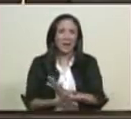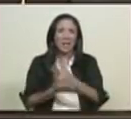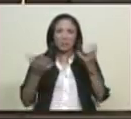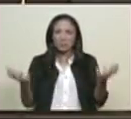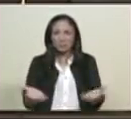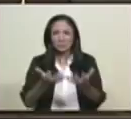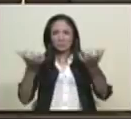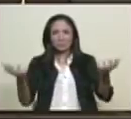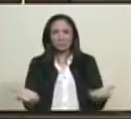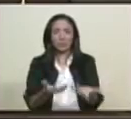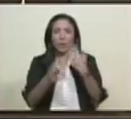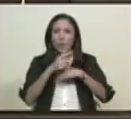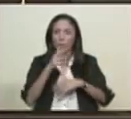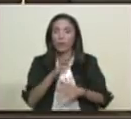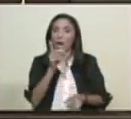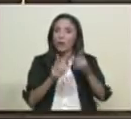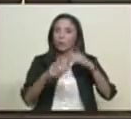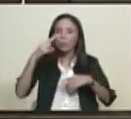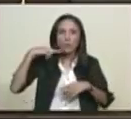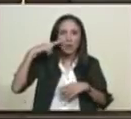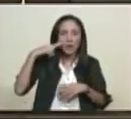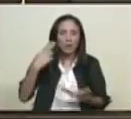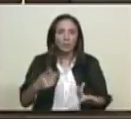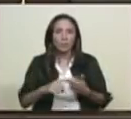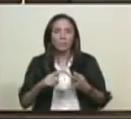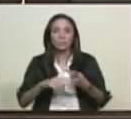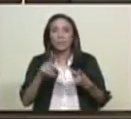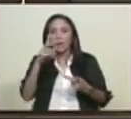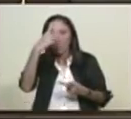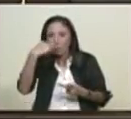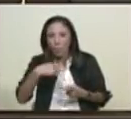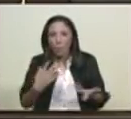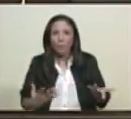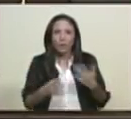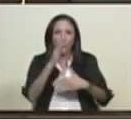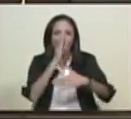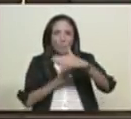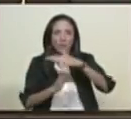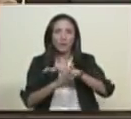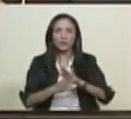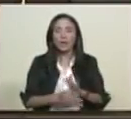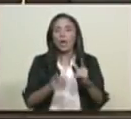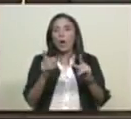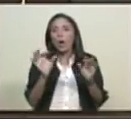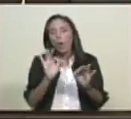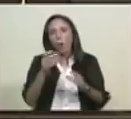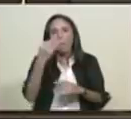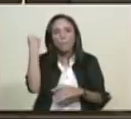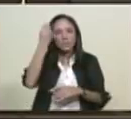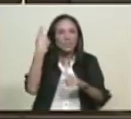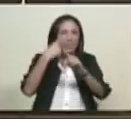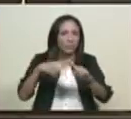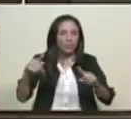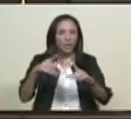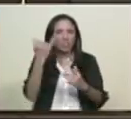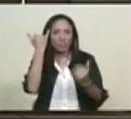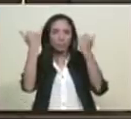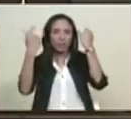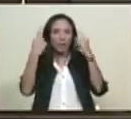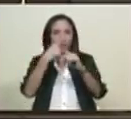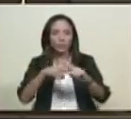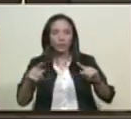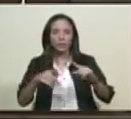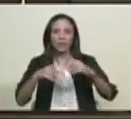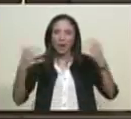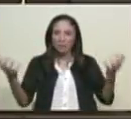seres humanos por el color de su piel, por su condición social o por su pensamiento ideológico, creo que la decisión que tomó